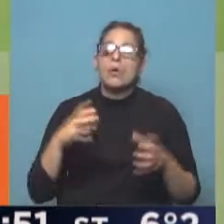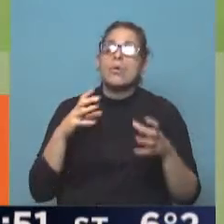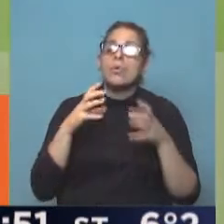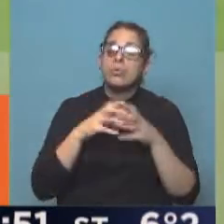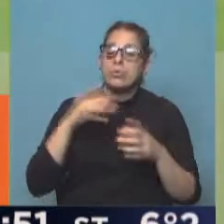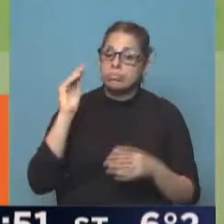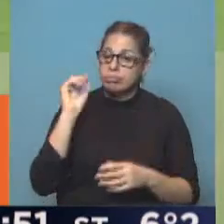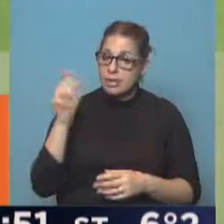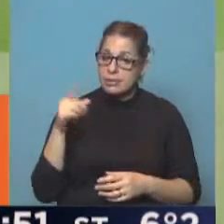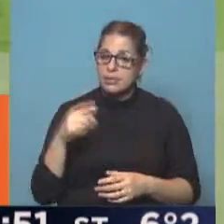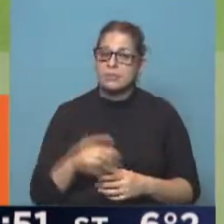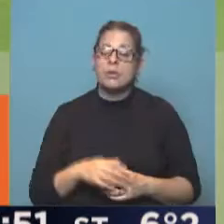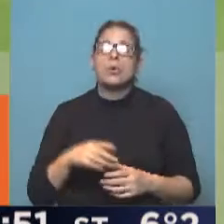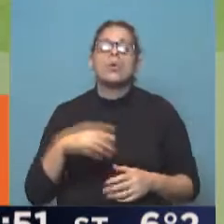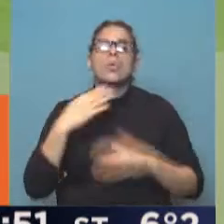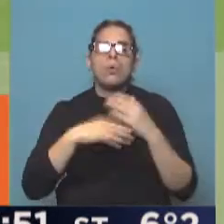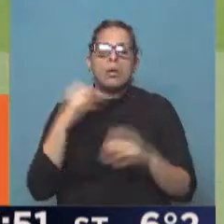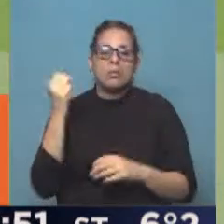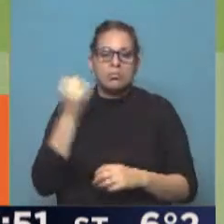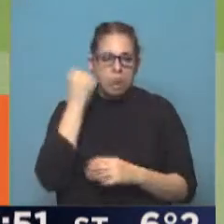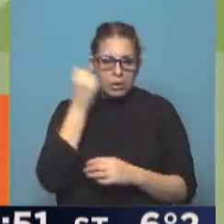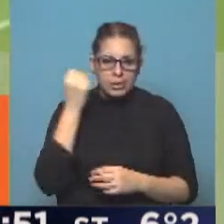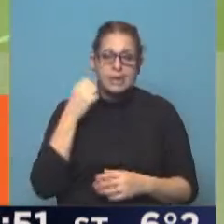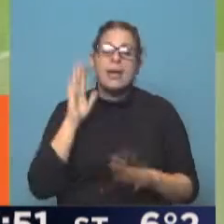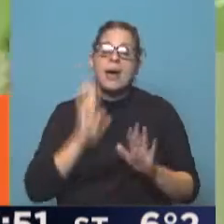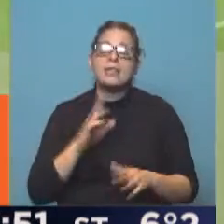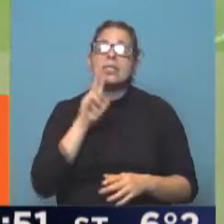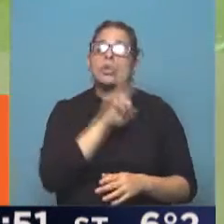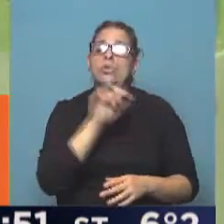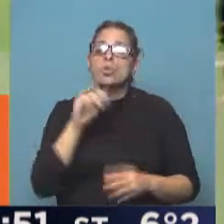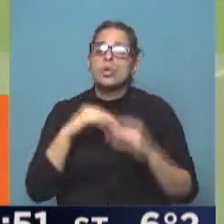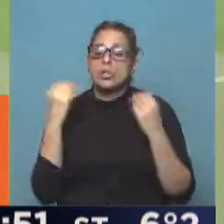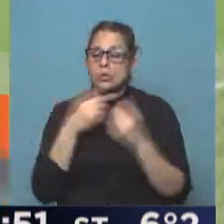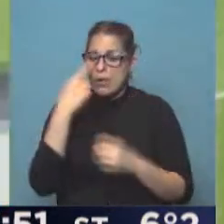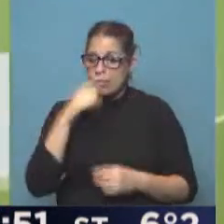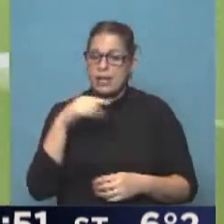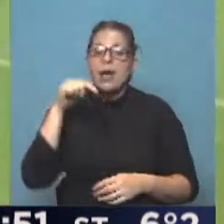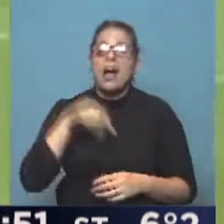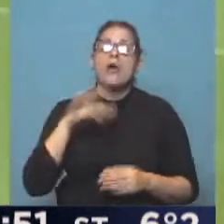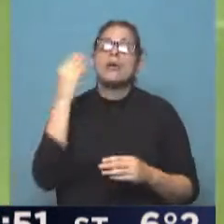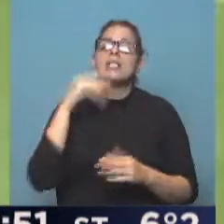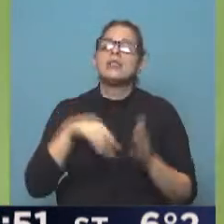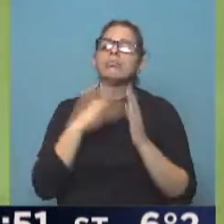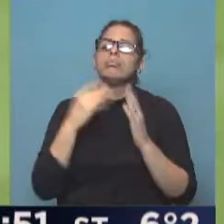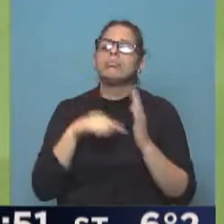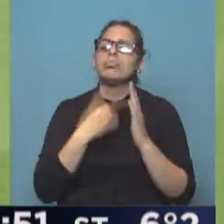brasileño, para poner de esta forma el 2-1 definitivo. Brasil ahora tiene 15, está segundo